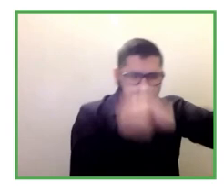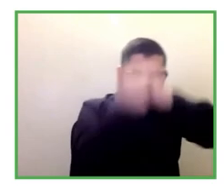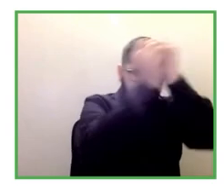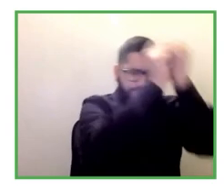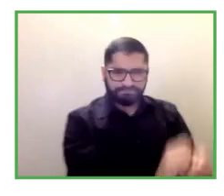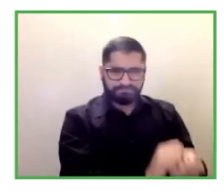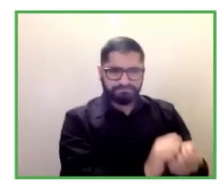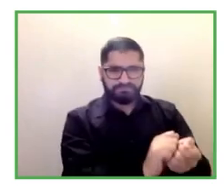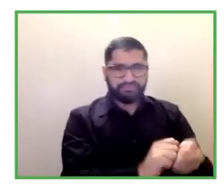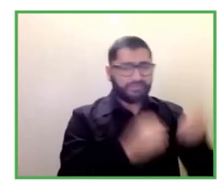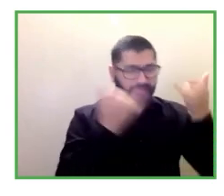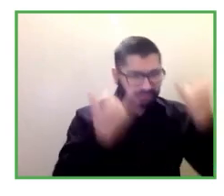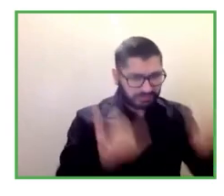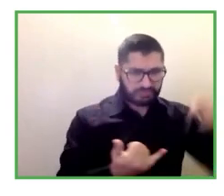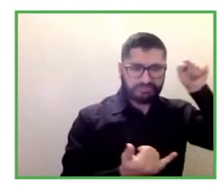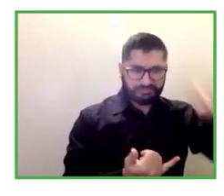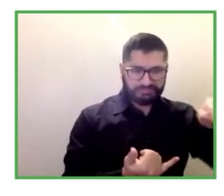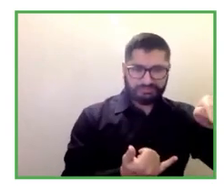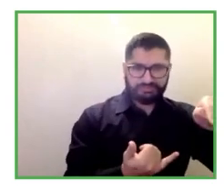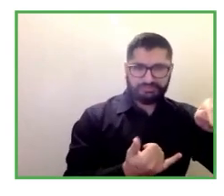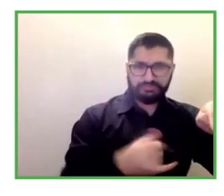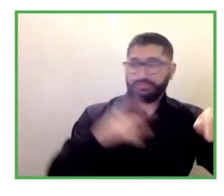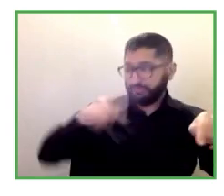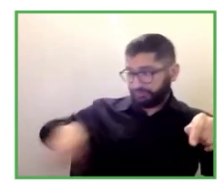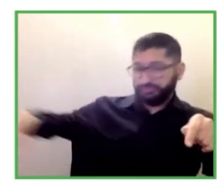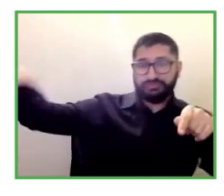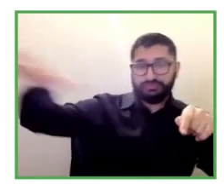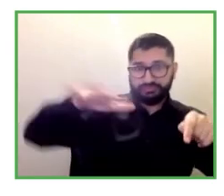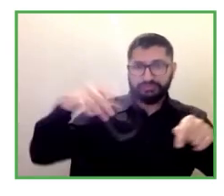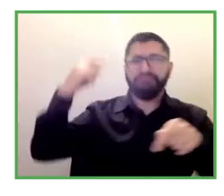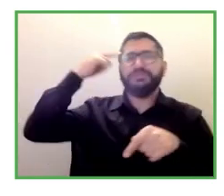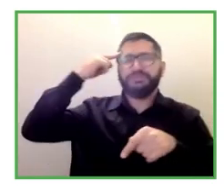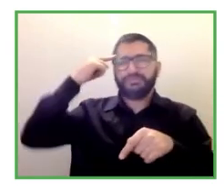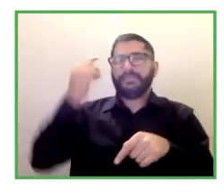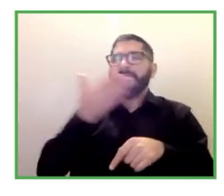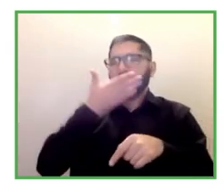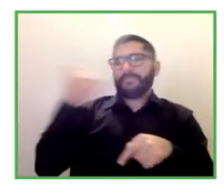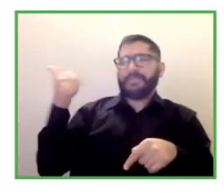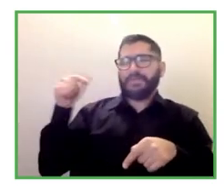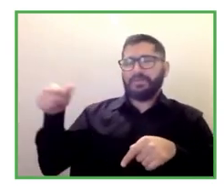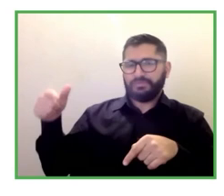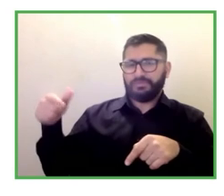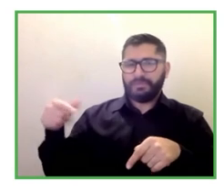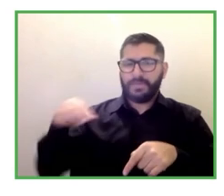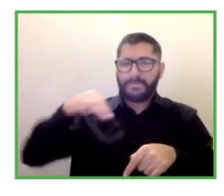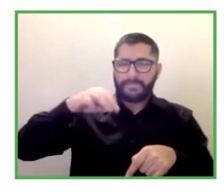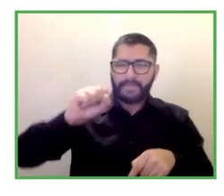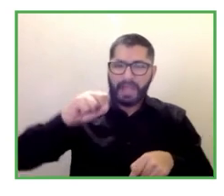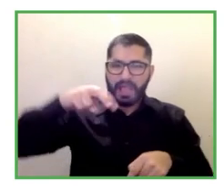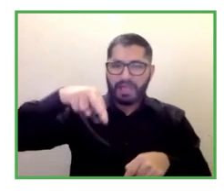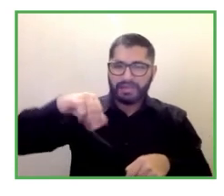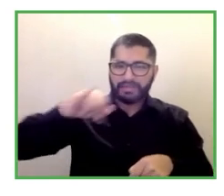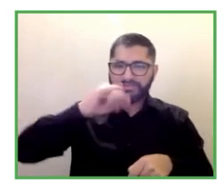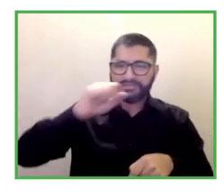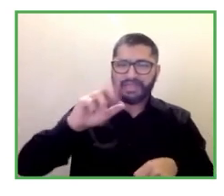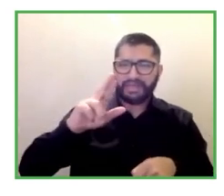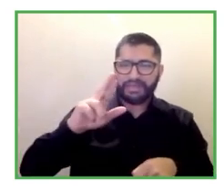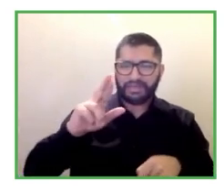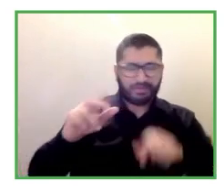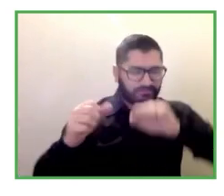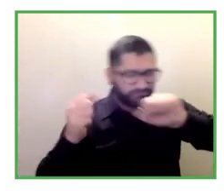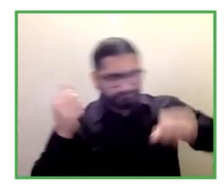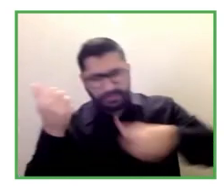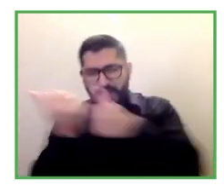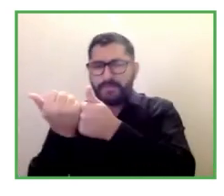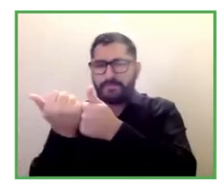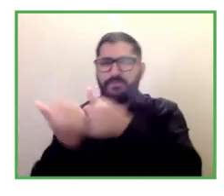empleados. Entonces, se hace más inclusivo, hace que todos seamos mejores y no necesariamente